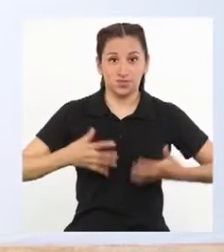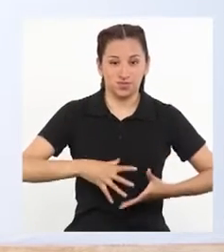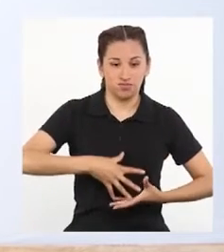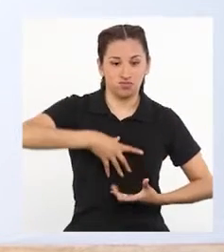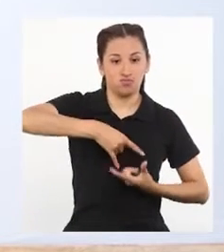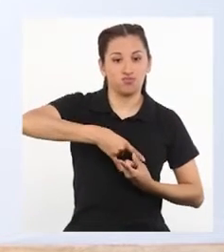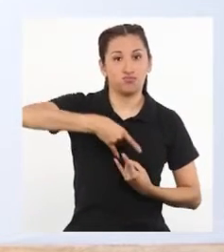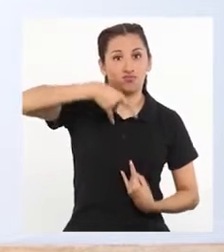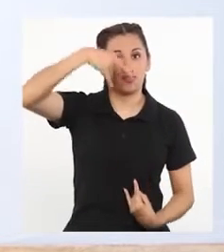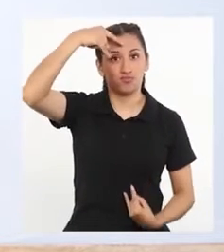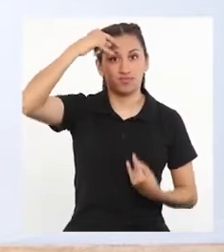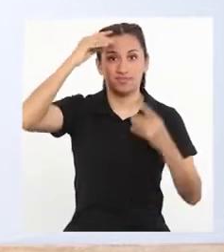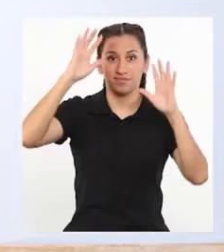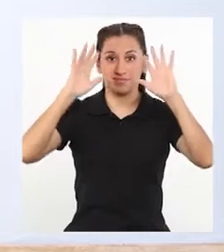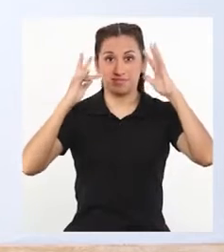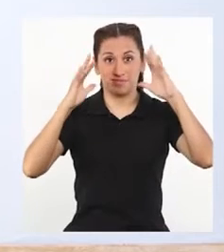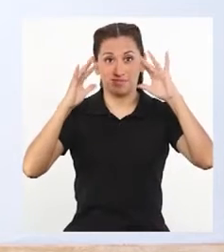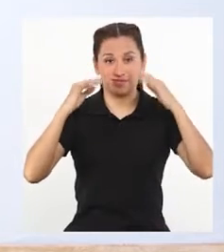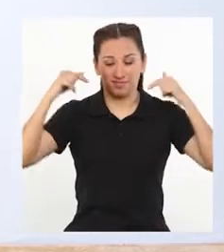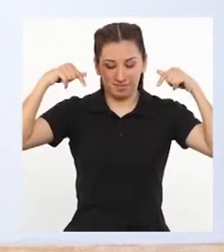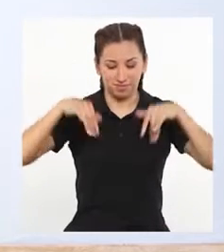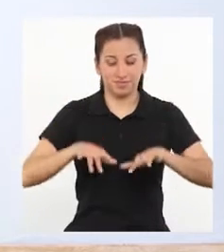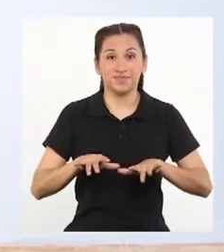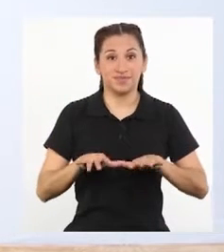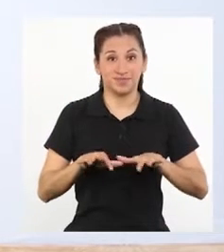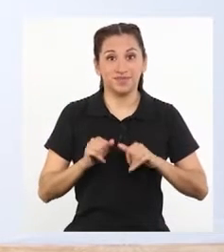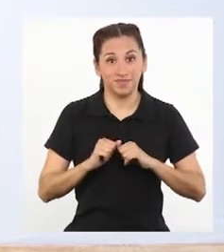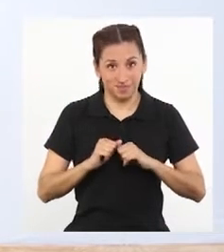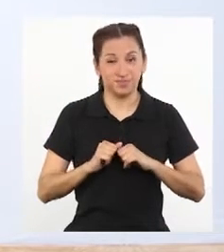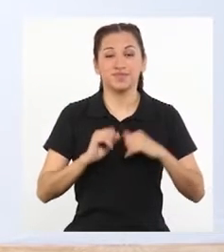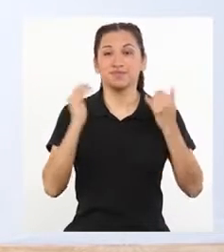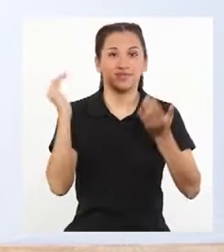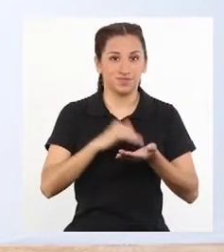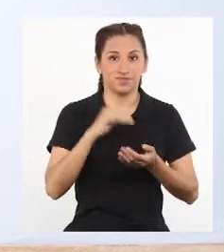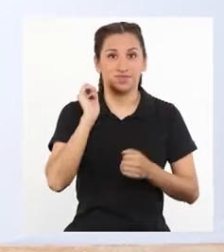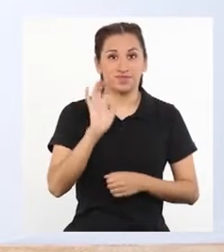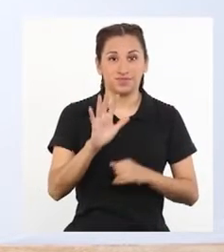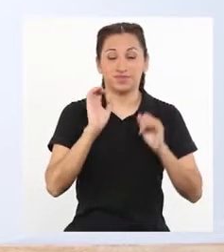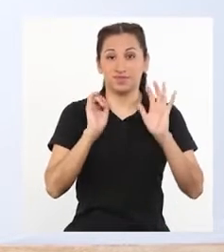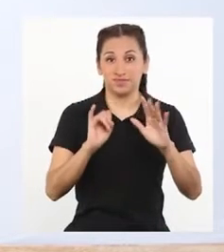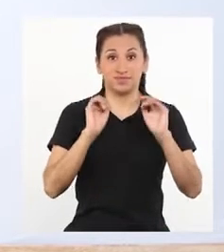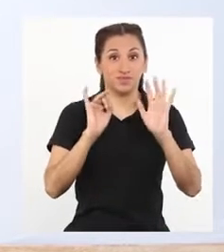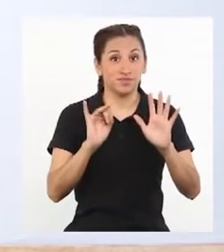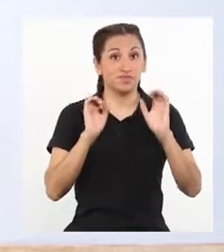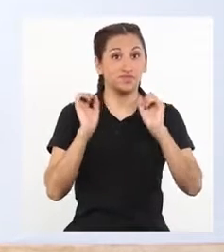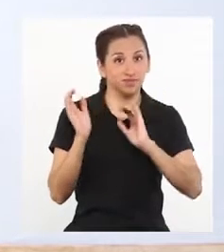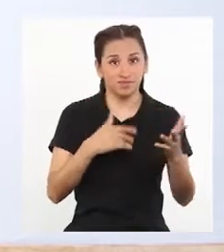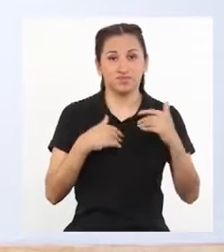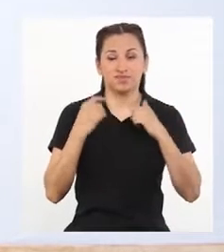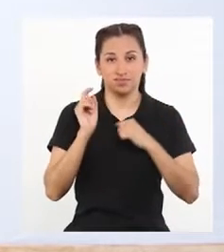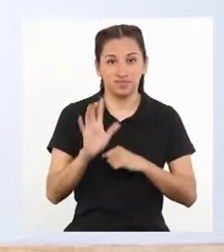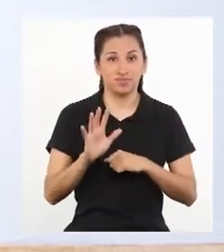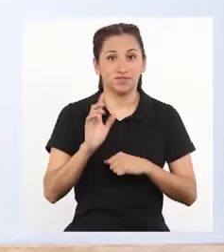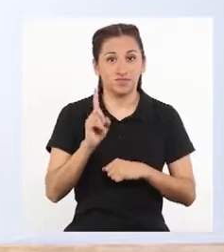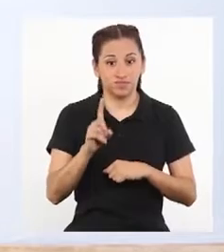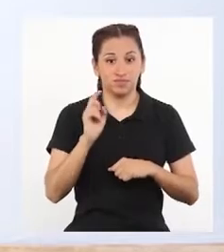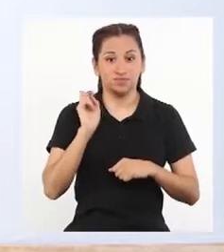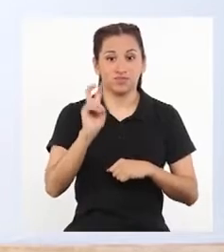guía el ritmo de las manos y de los pies. Vamos una vez más. Cinco, seis, siete y